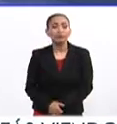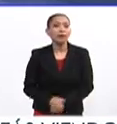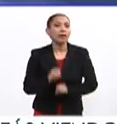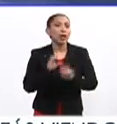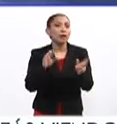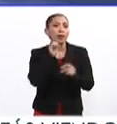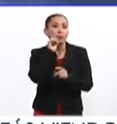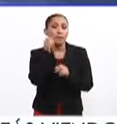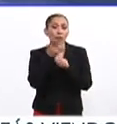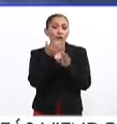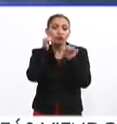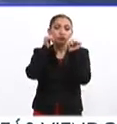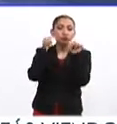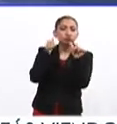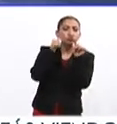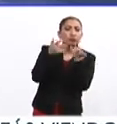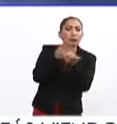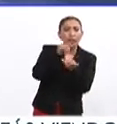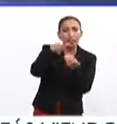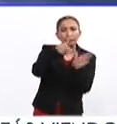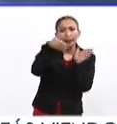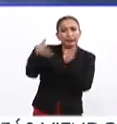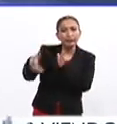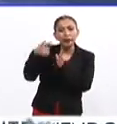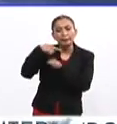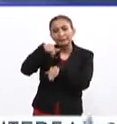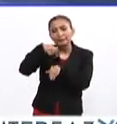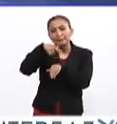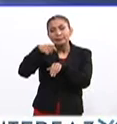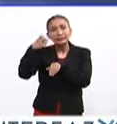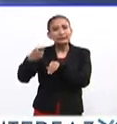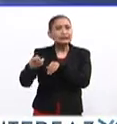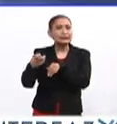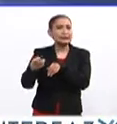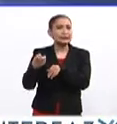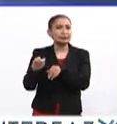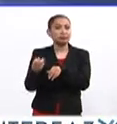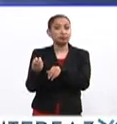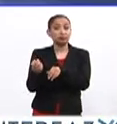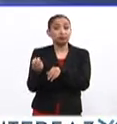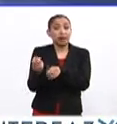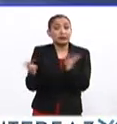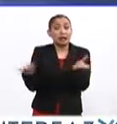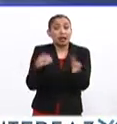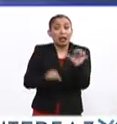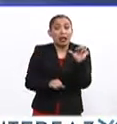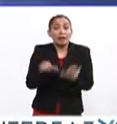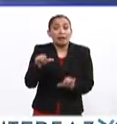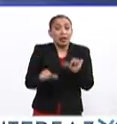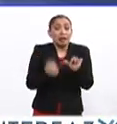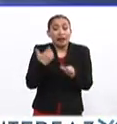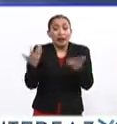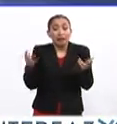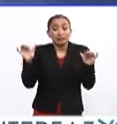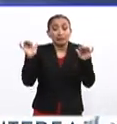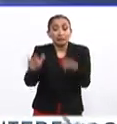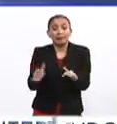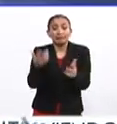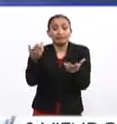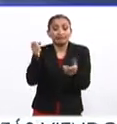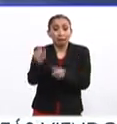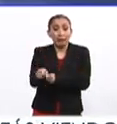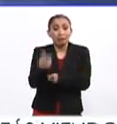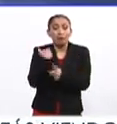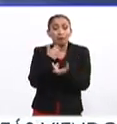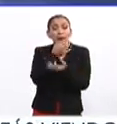Así es, Omar, y estaremos muy pendientes más tarde en unas horas de este acto que se tendrá en el marco